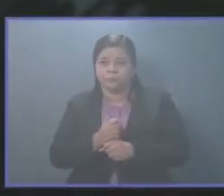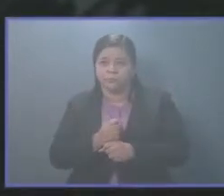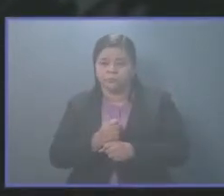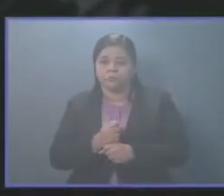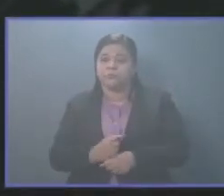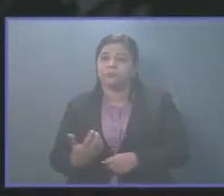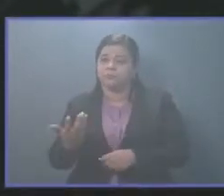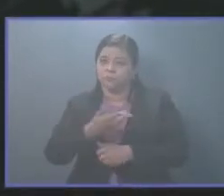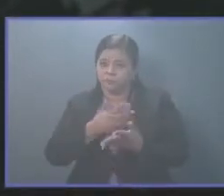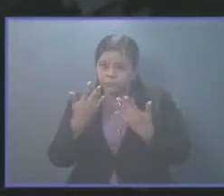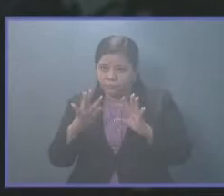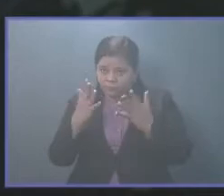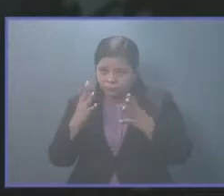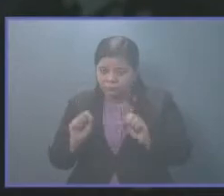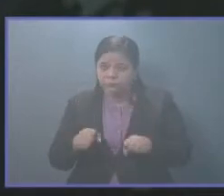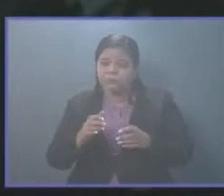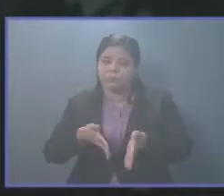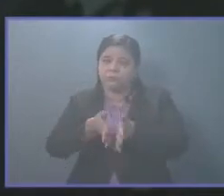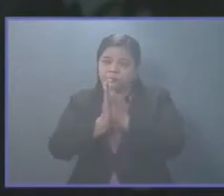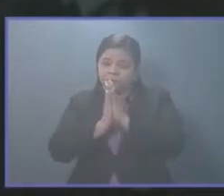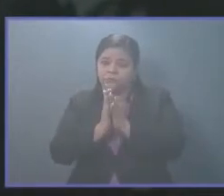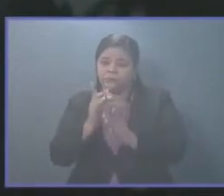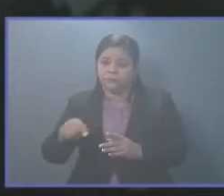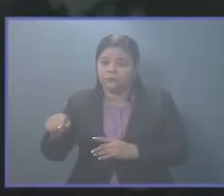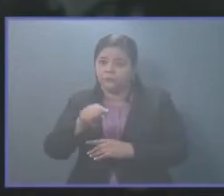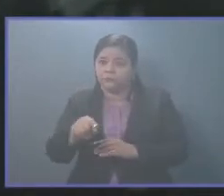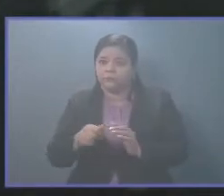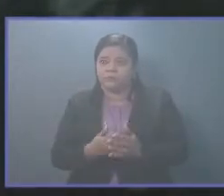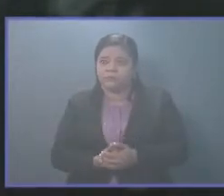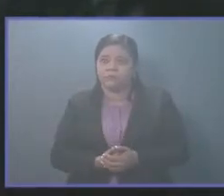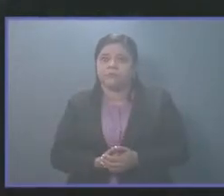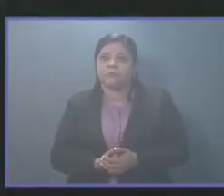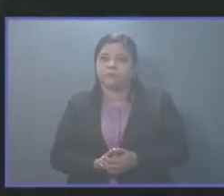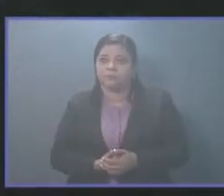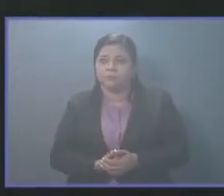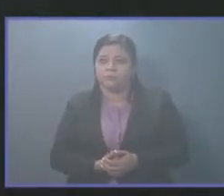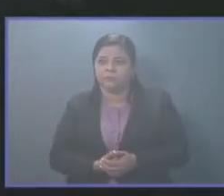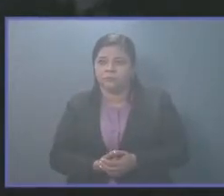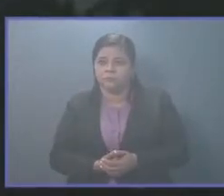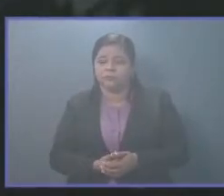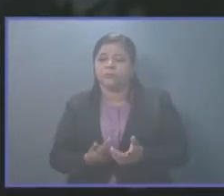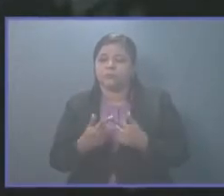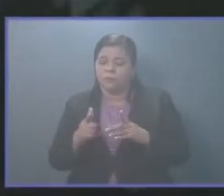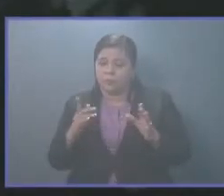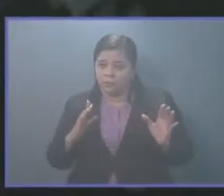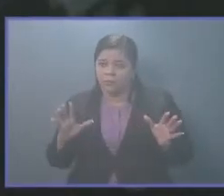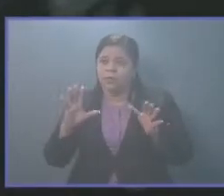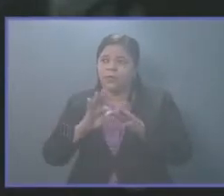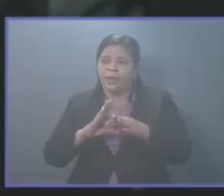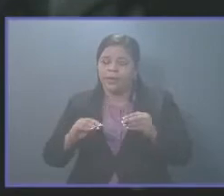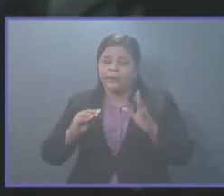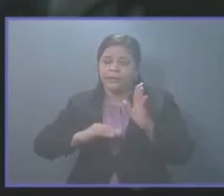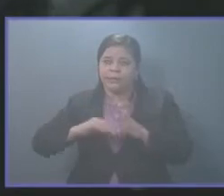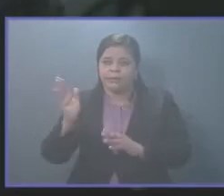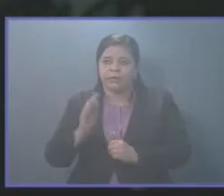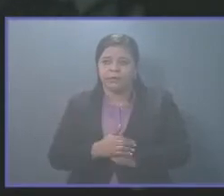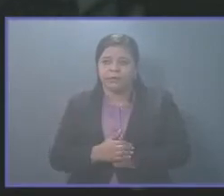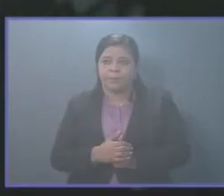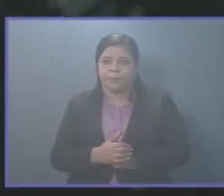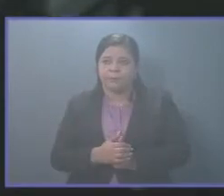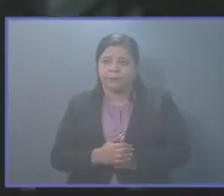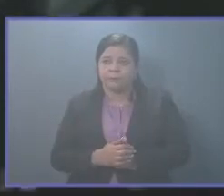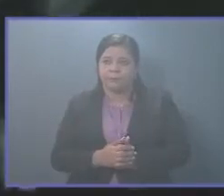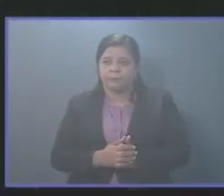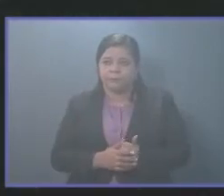como quererles exigir a ellos que digan sí, se hizo esto, o hay estos delitos, pues eso creo que ellos lo han dejado muy